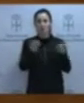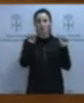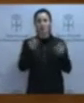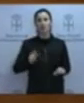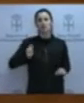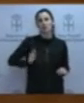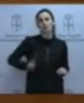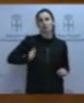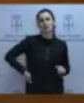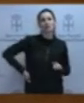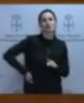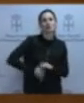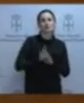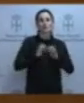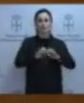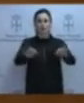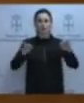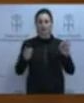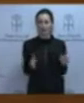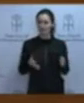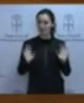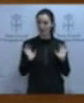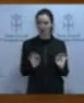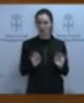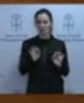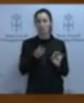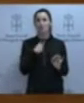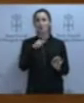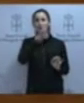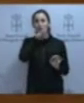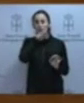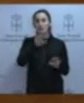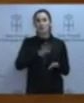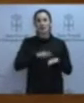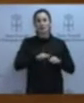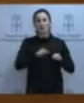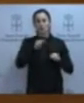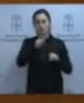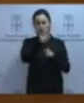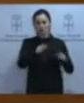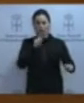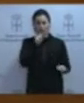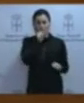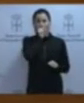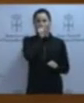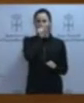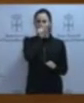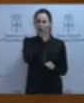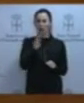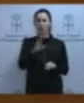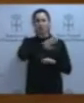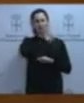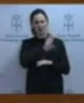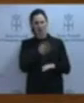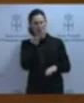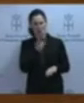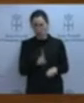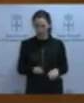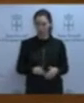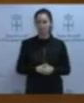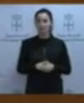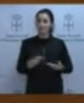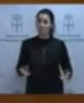normalizada el asturiano en esta Cámara, que en forma que a les señorías populares fastidia a ellos.